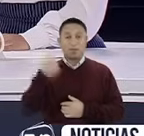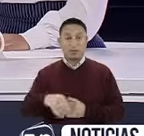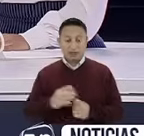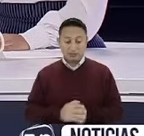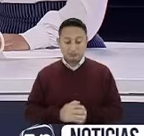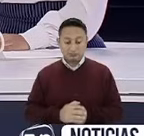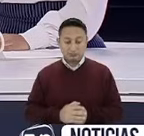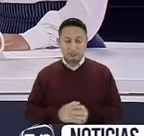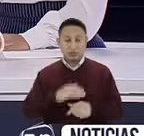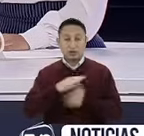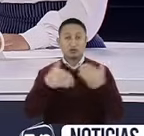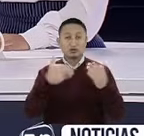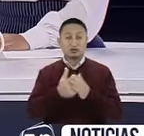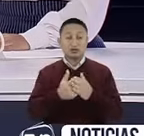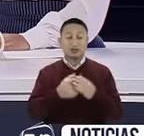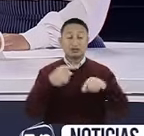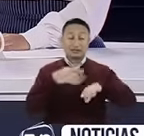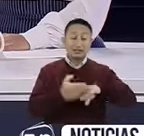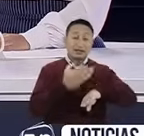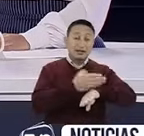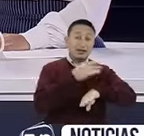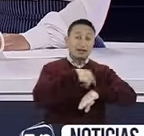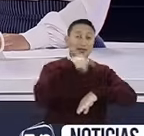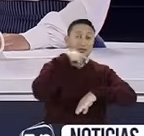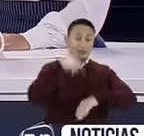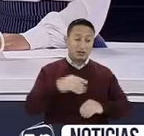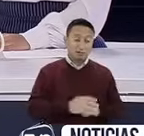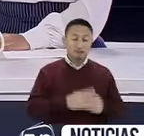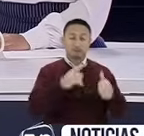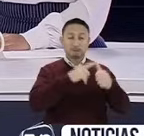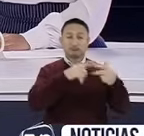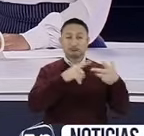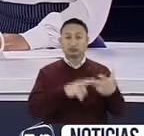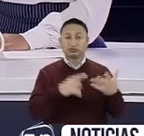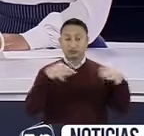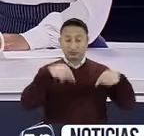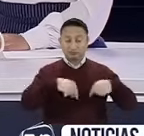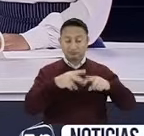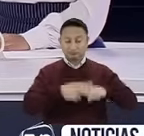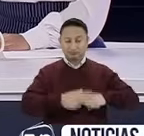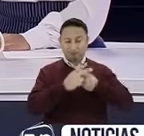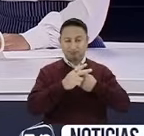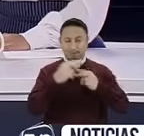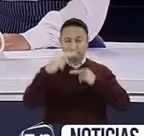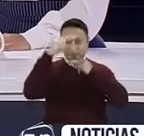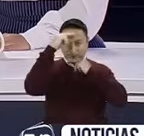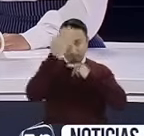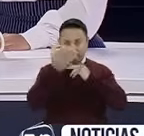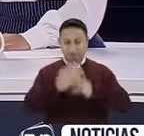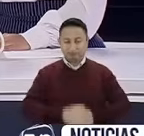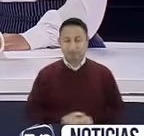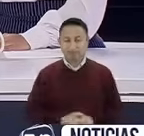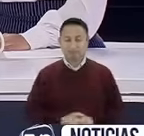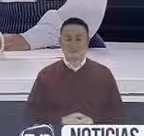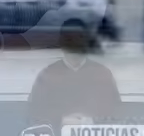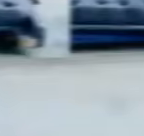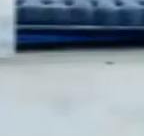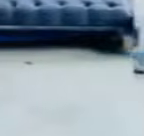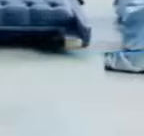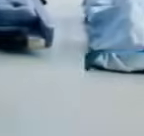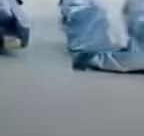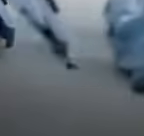los acontecimientos que se dieron durante los días de asueto. Aquí, lo más destacado del día.